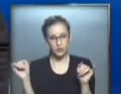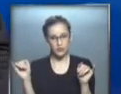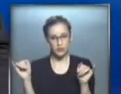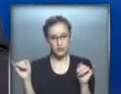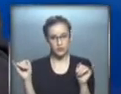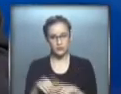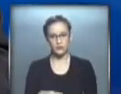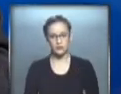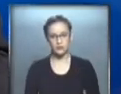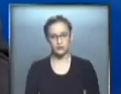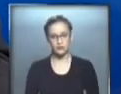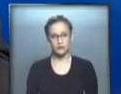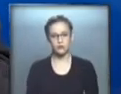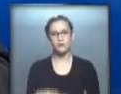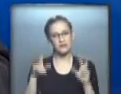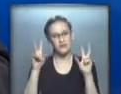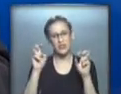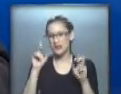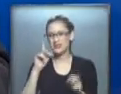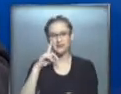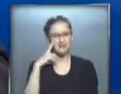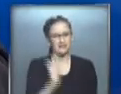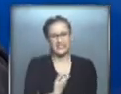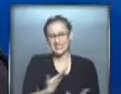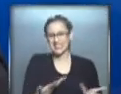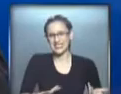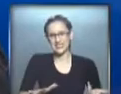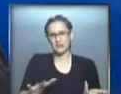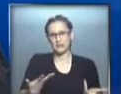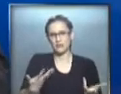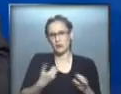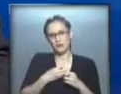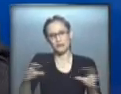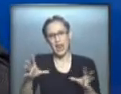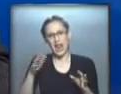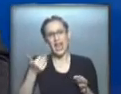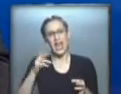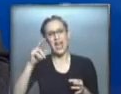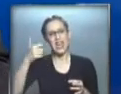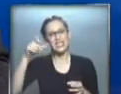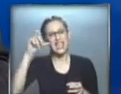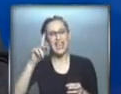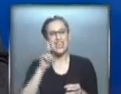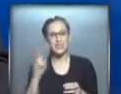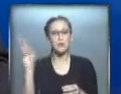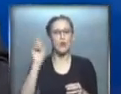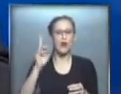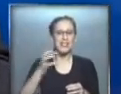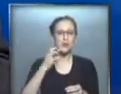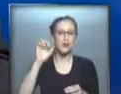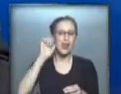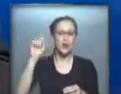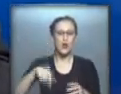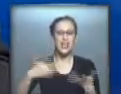tema triste el peor desenlace para araceli ramos fue encontrado su cuerpo